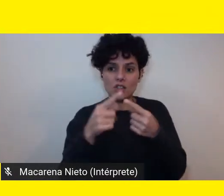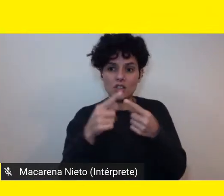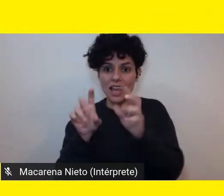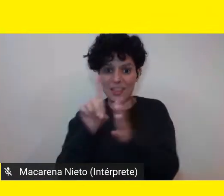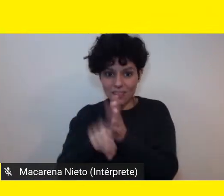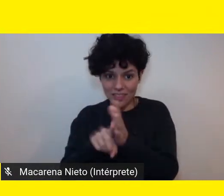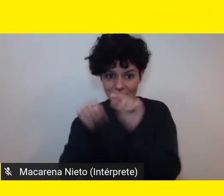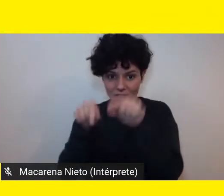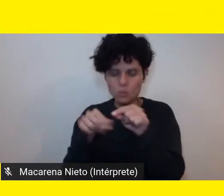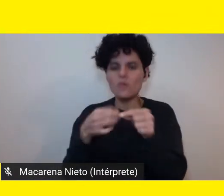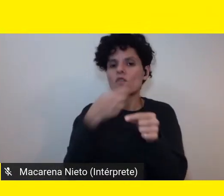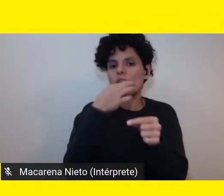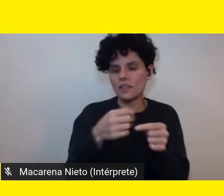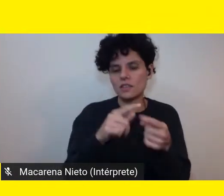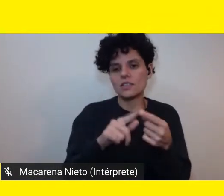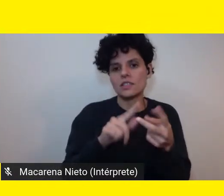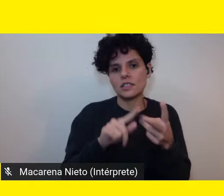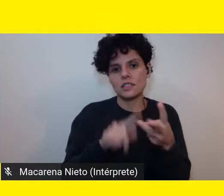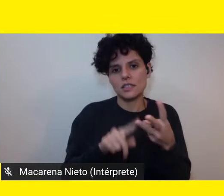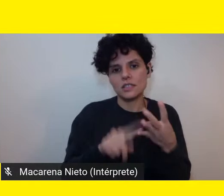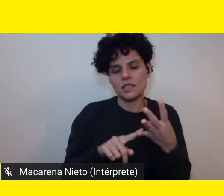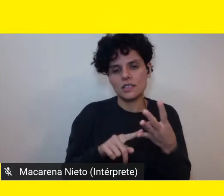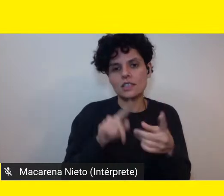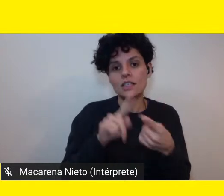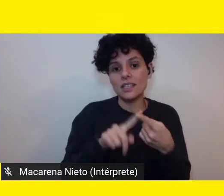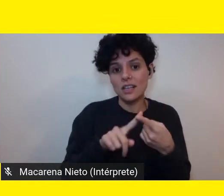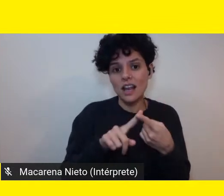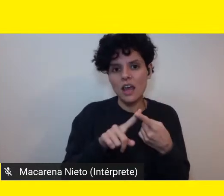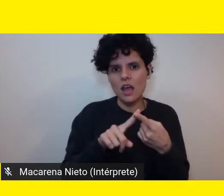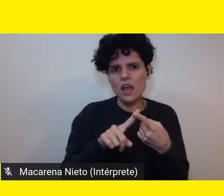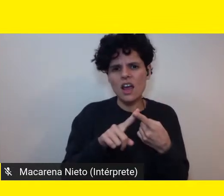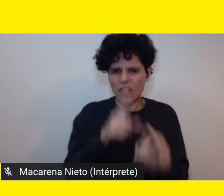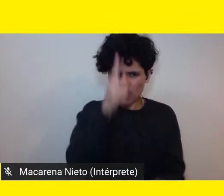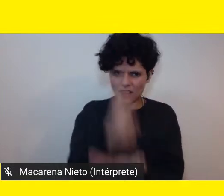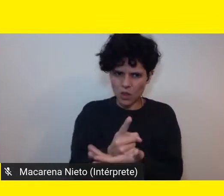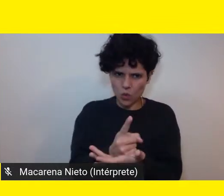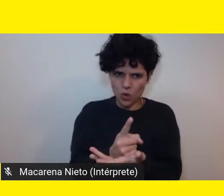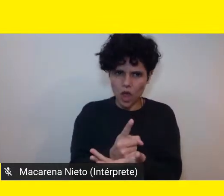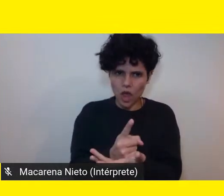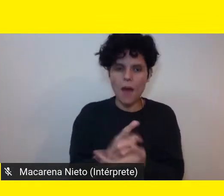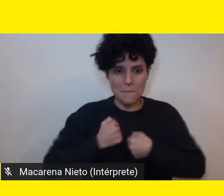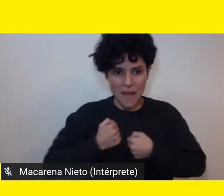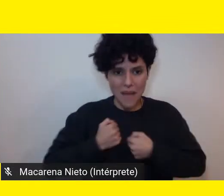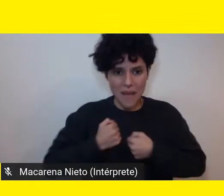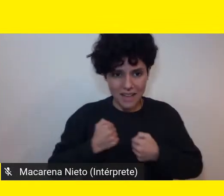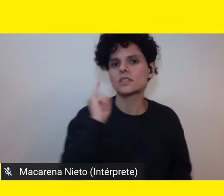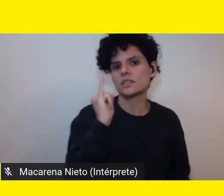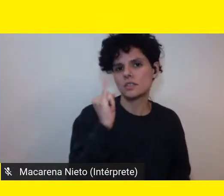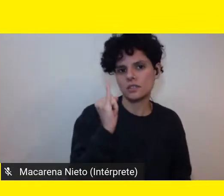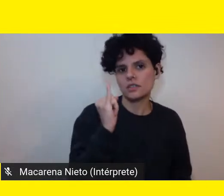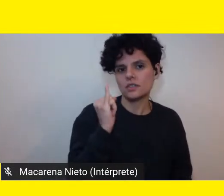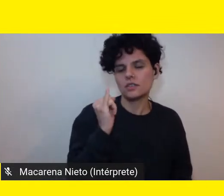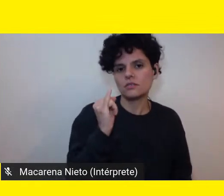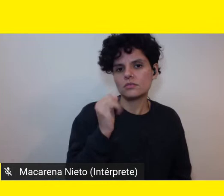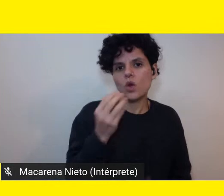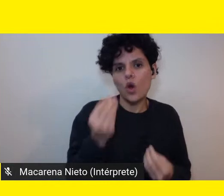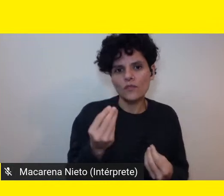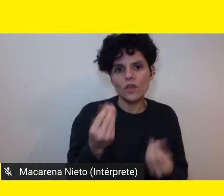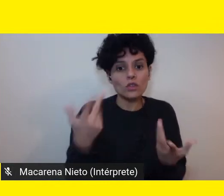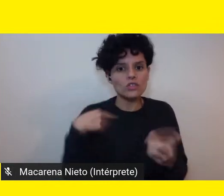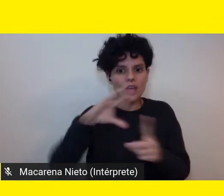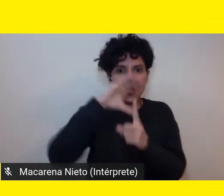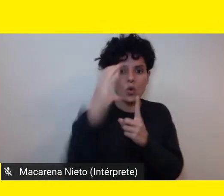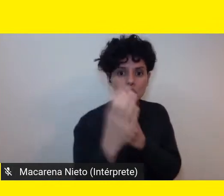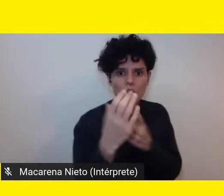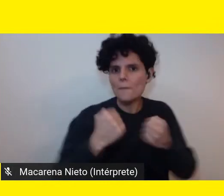quisiera destacar como idea de ese documental, es que la dictadura fue una dictadura machista, y lo cual repercute también en una cultura machista que nos